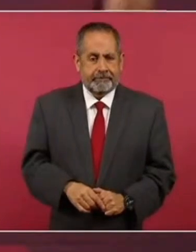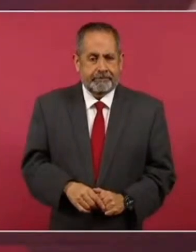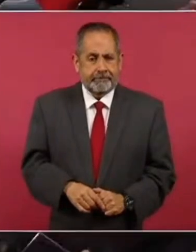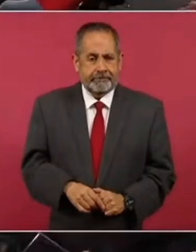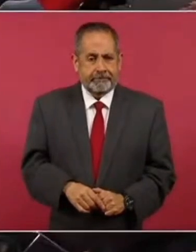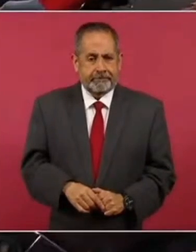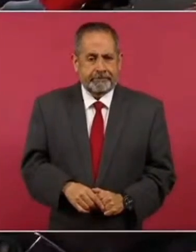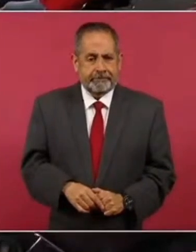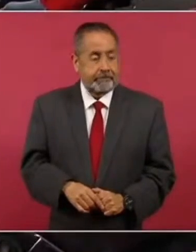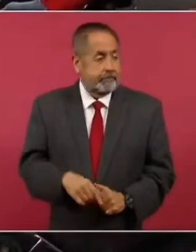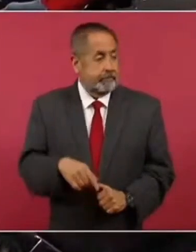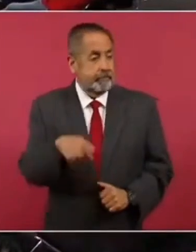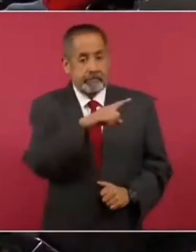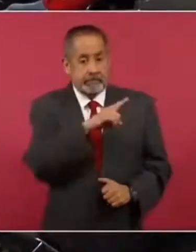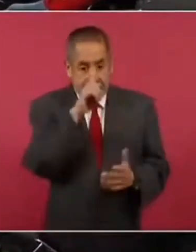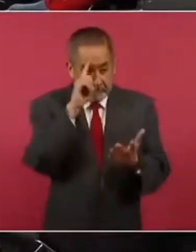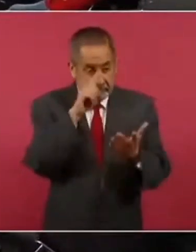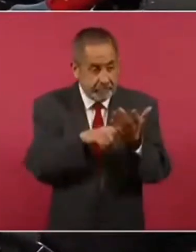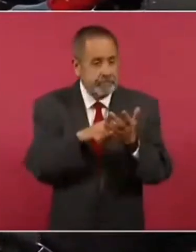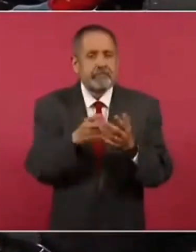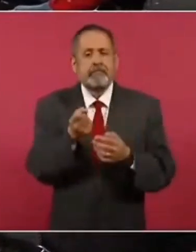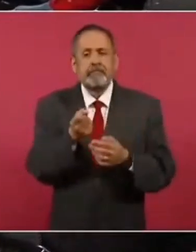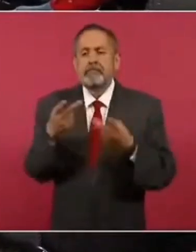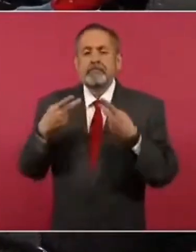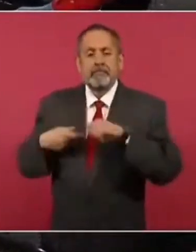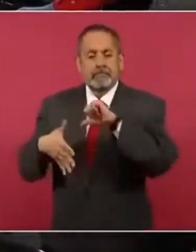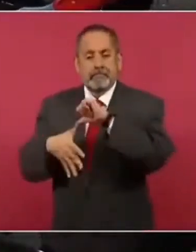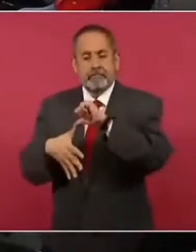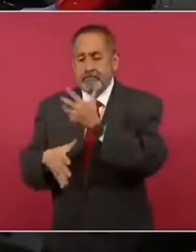Porque creer eso, que los migrantes son los que llevan